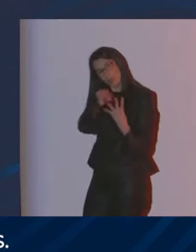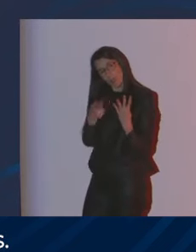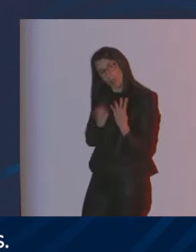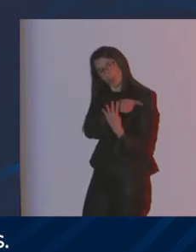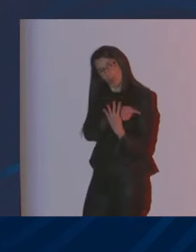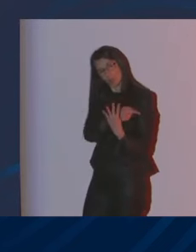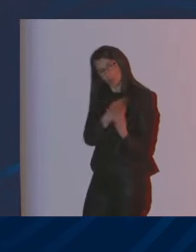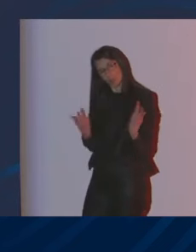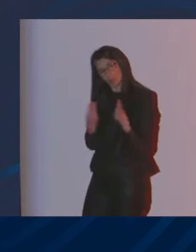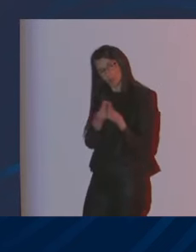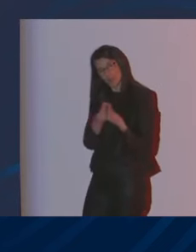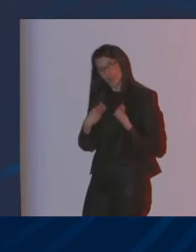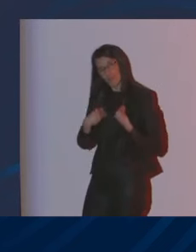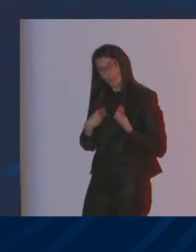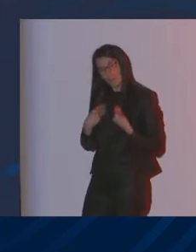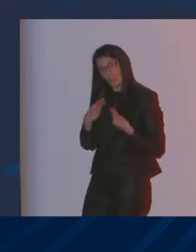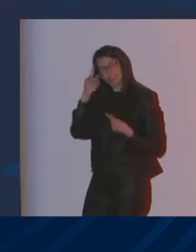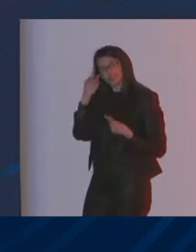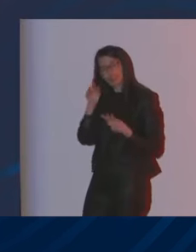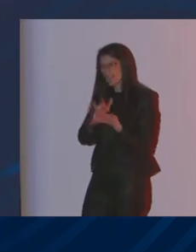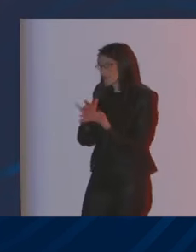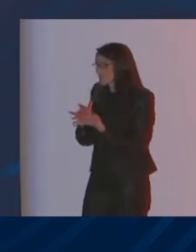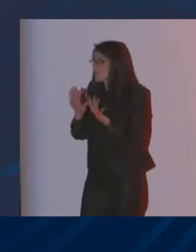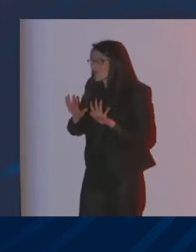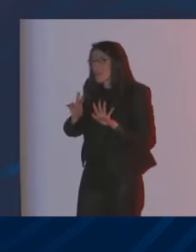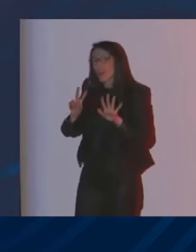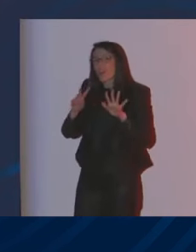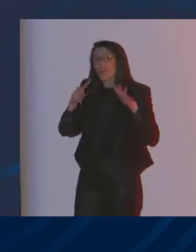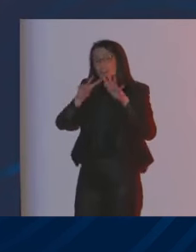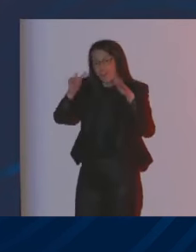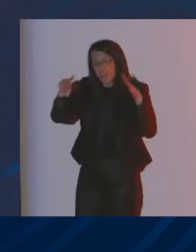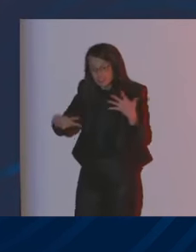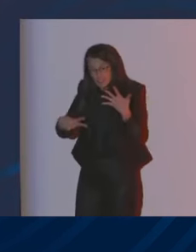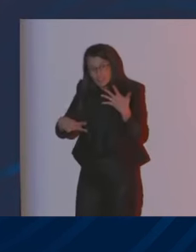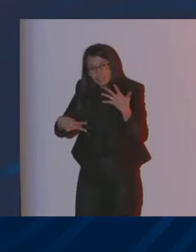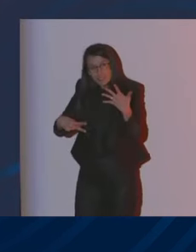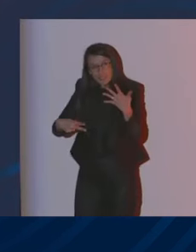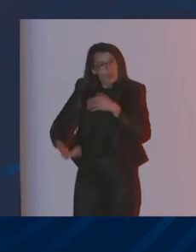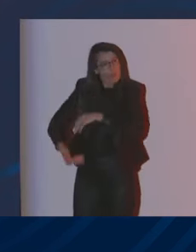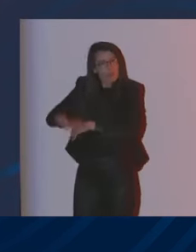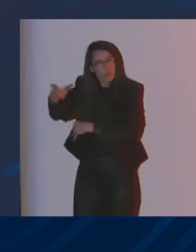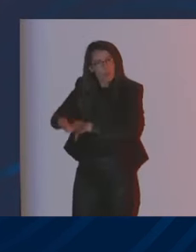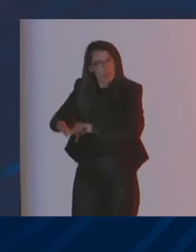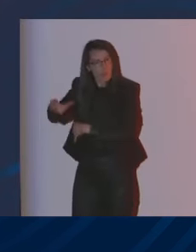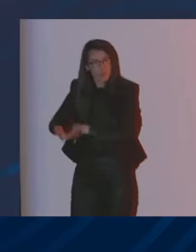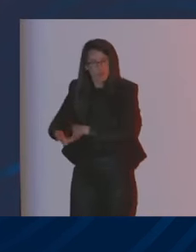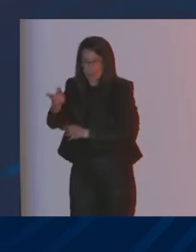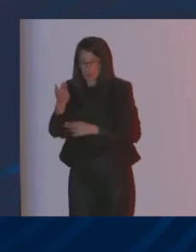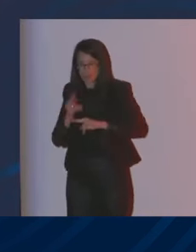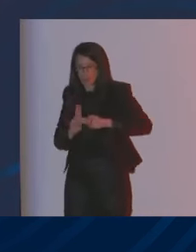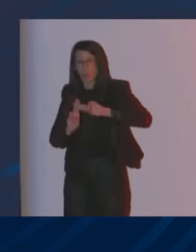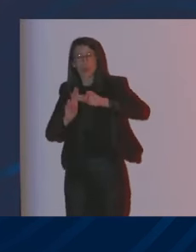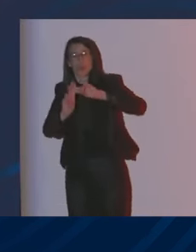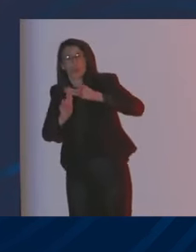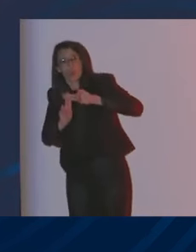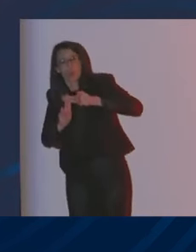juntas. Pero bueno, las 7 hemos sido fundamentales en la trayectoria de Cruz